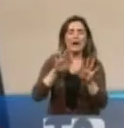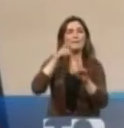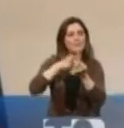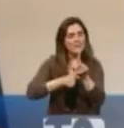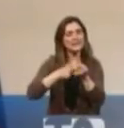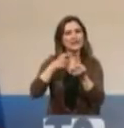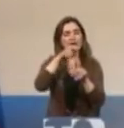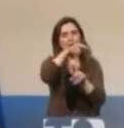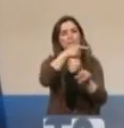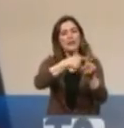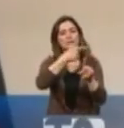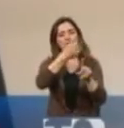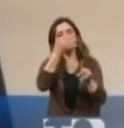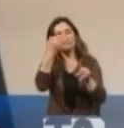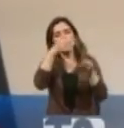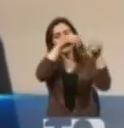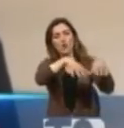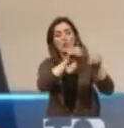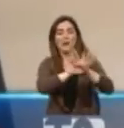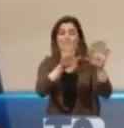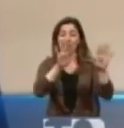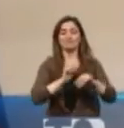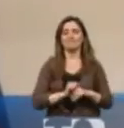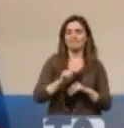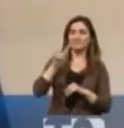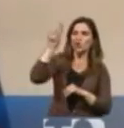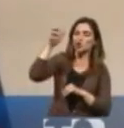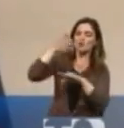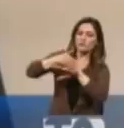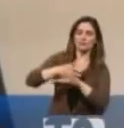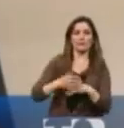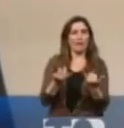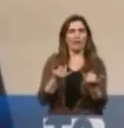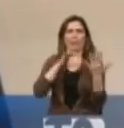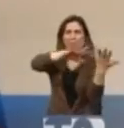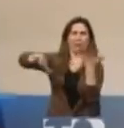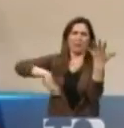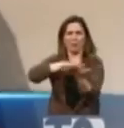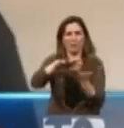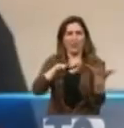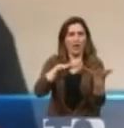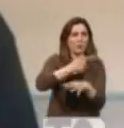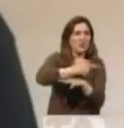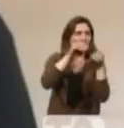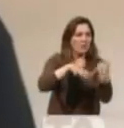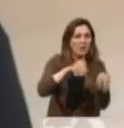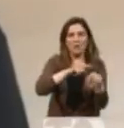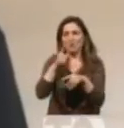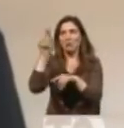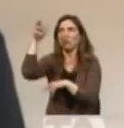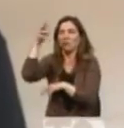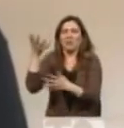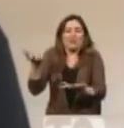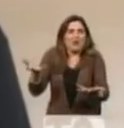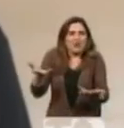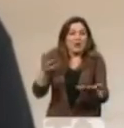llovía y era bien designada la fecha. En cambio ahora ya es un cambio total, ya no se sabe cuándo llueve y es lo que las plantas están perdiendo, se